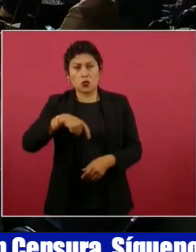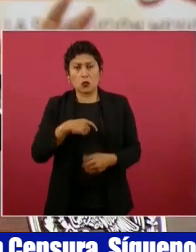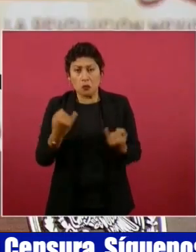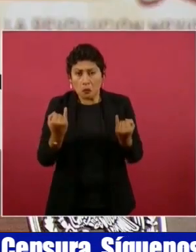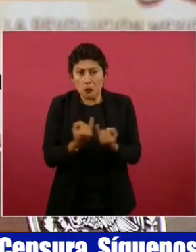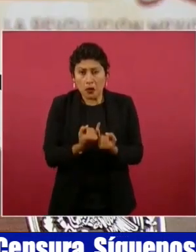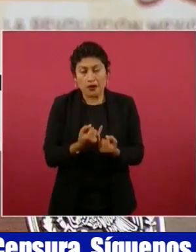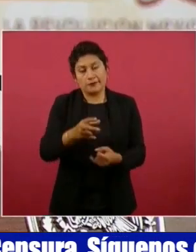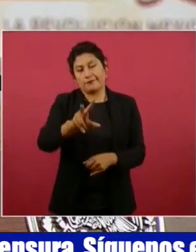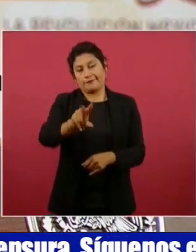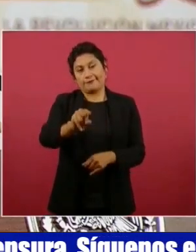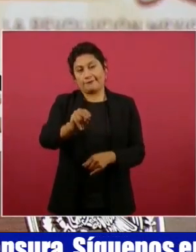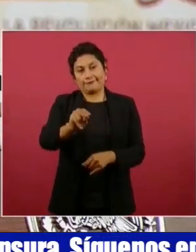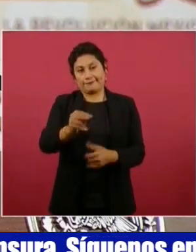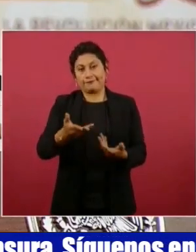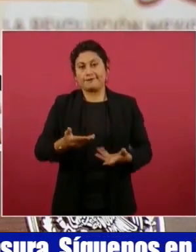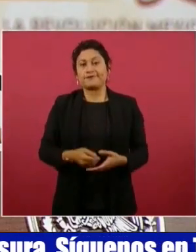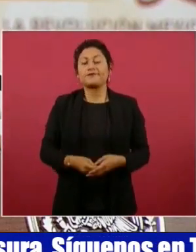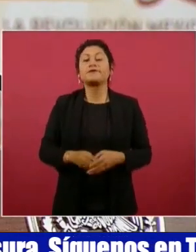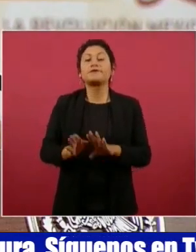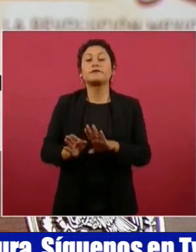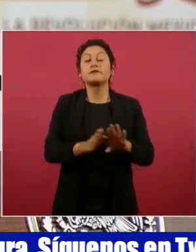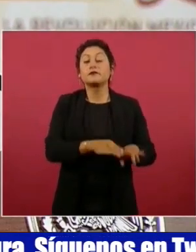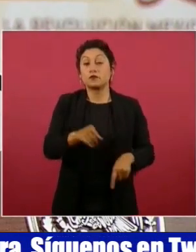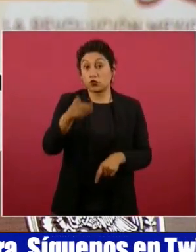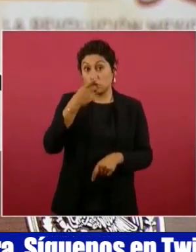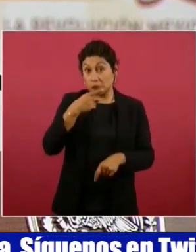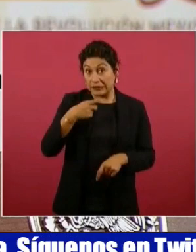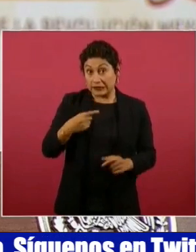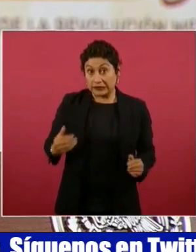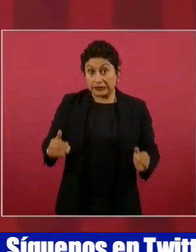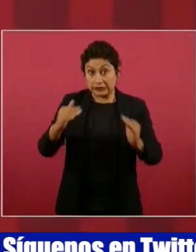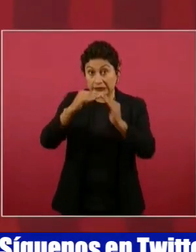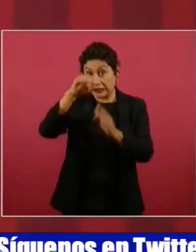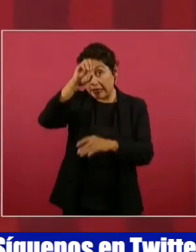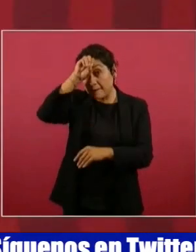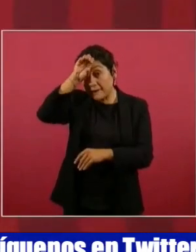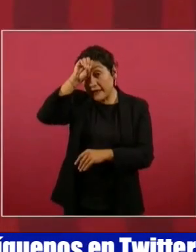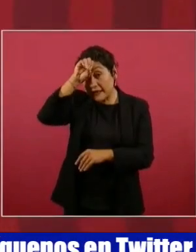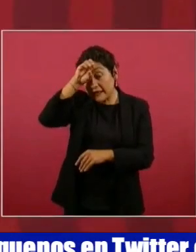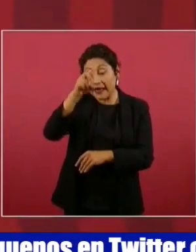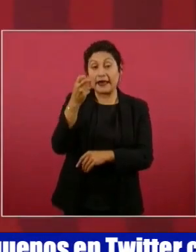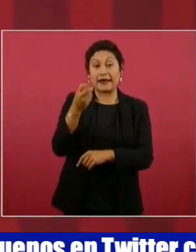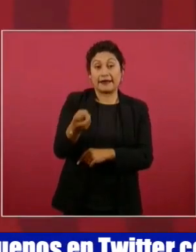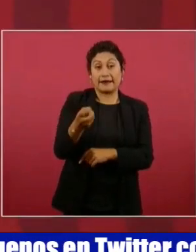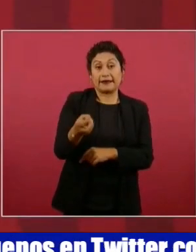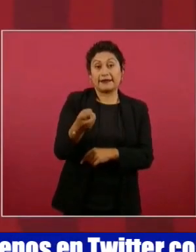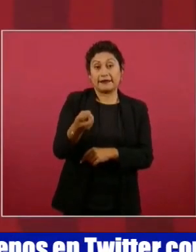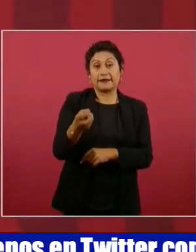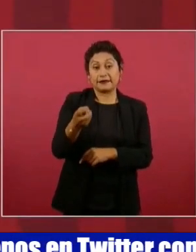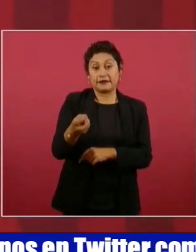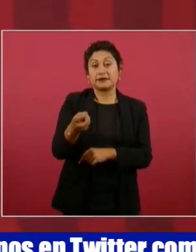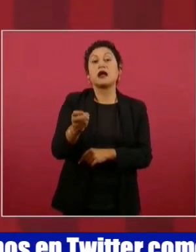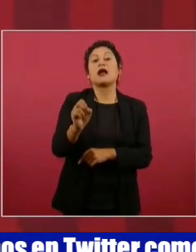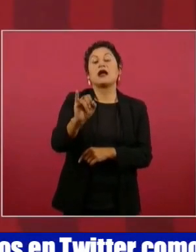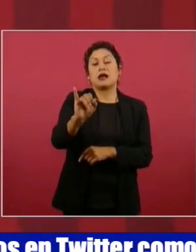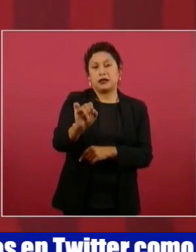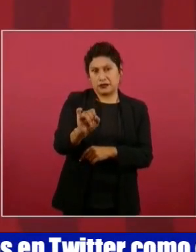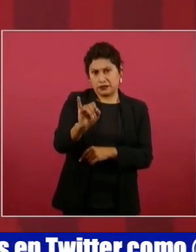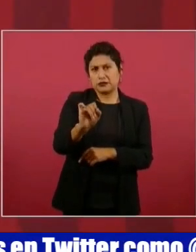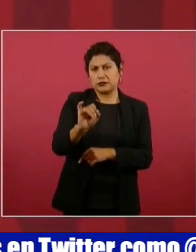En el caso de esta mina en particular, sí se hacen